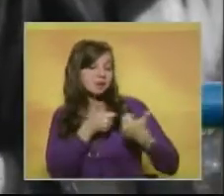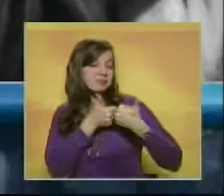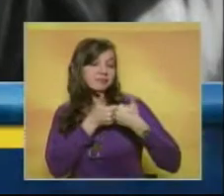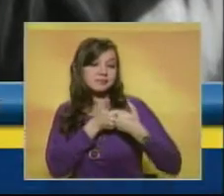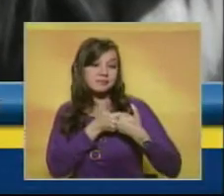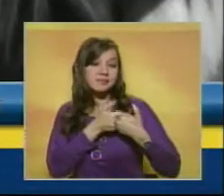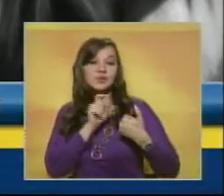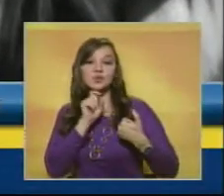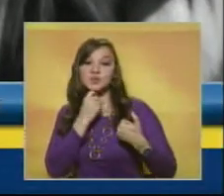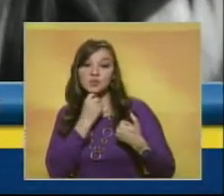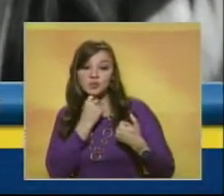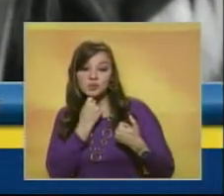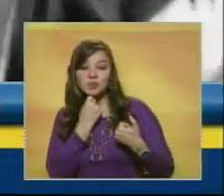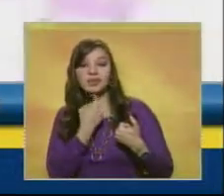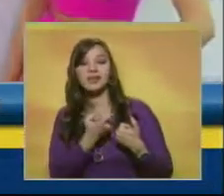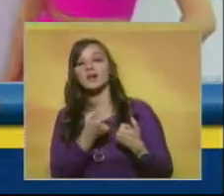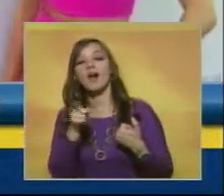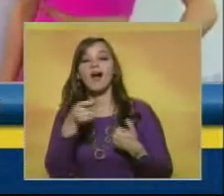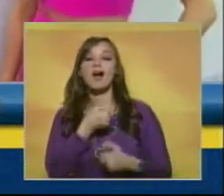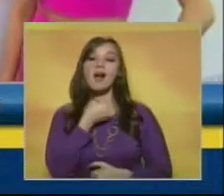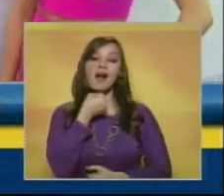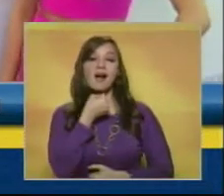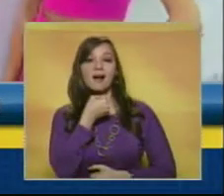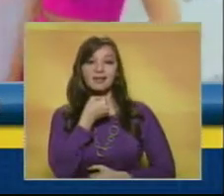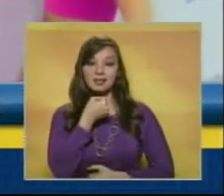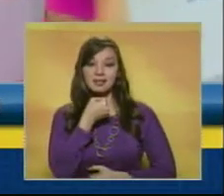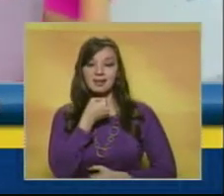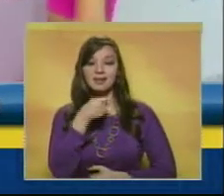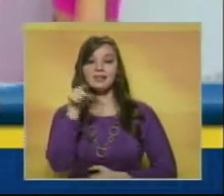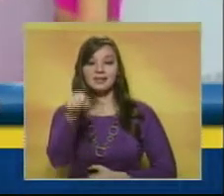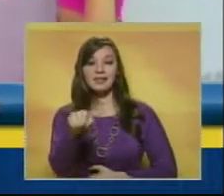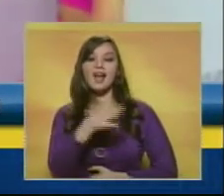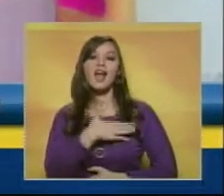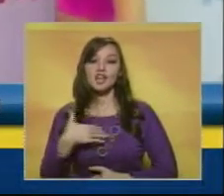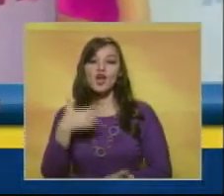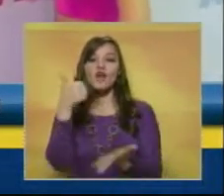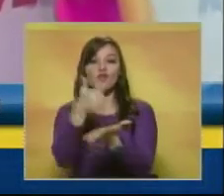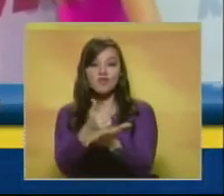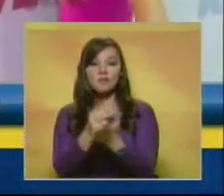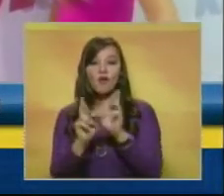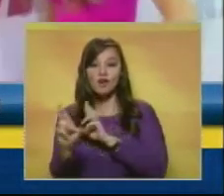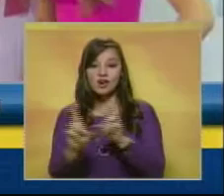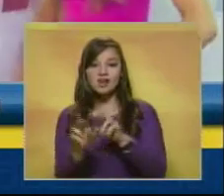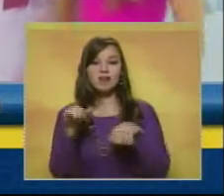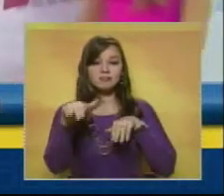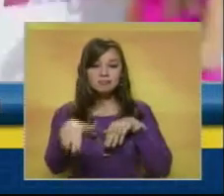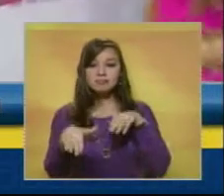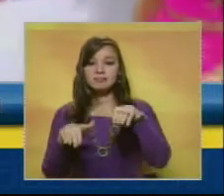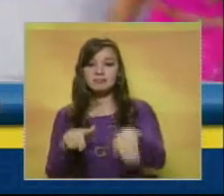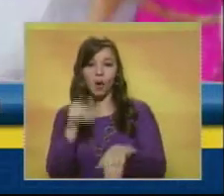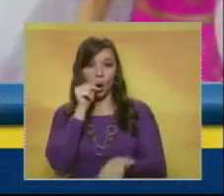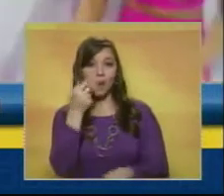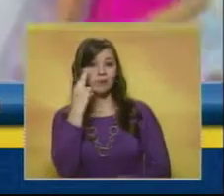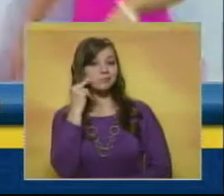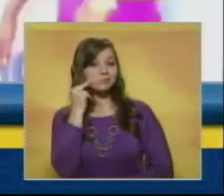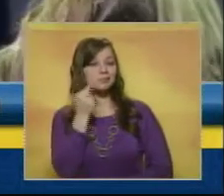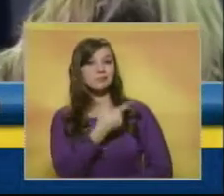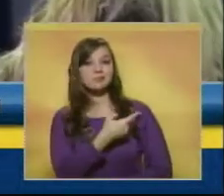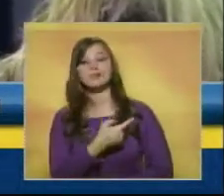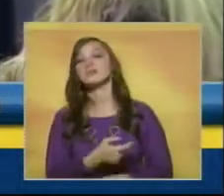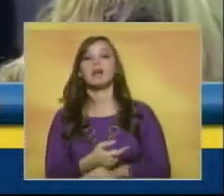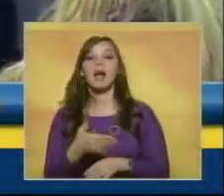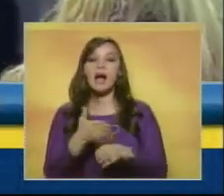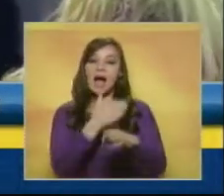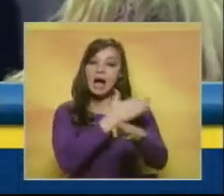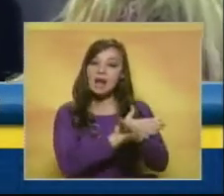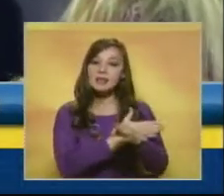un secreto a voces, la cantante Ariana Grande ha querido confirmar su relación con el rapero Big Sean, quien rompió su